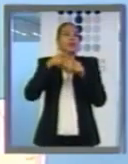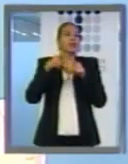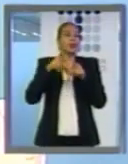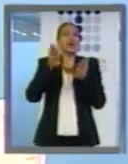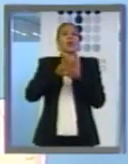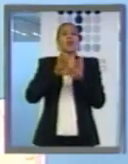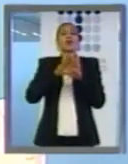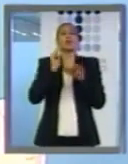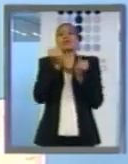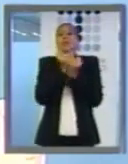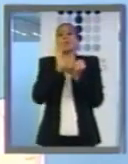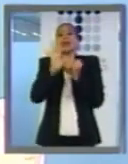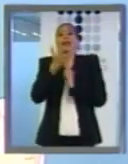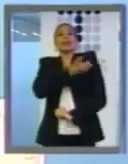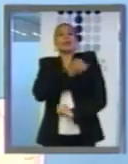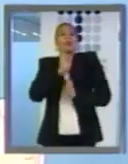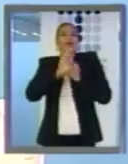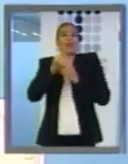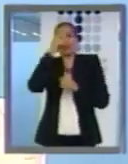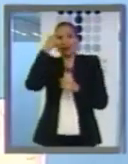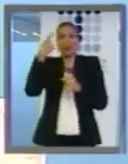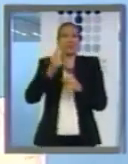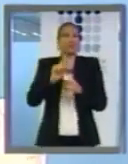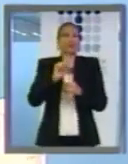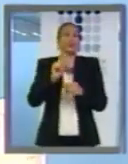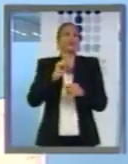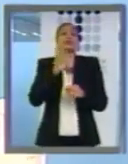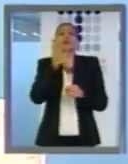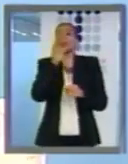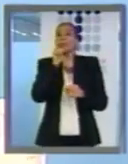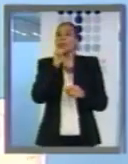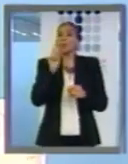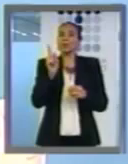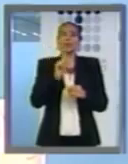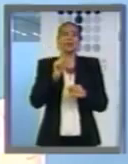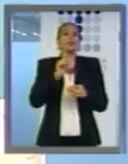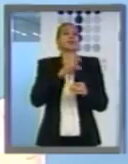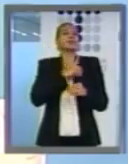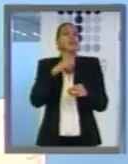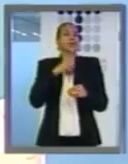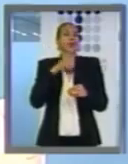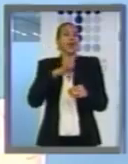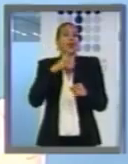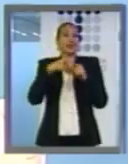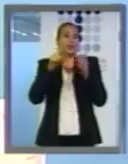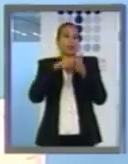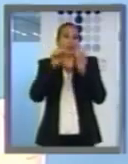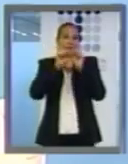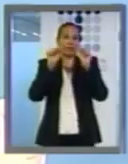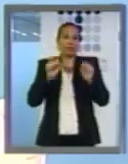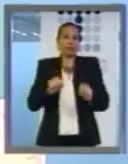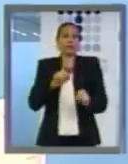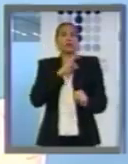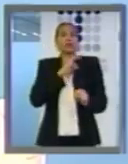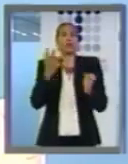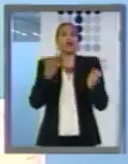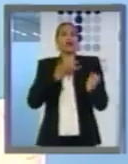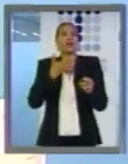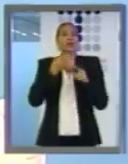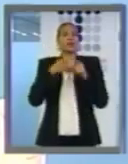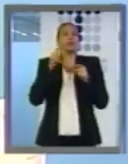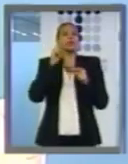si fuera la vacuna. Pues no es tan fácil, o sea, no se puede, o sea, en primera todavía no existe el sistema, ¿no? No se puede aplicar así el